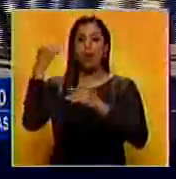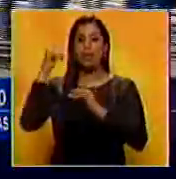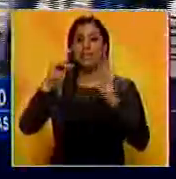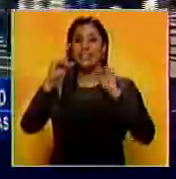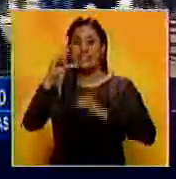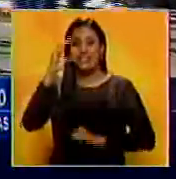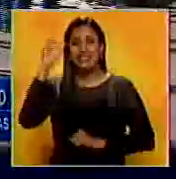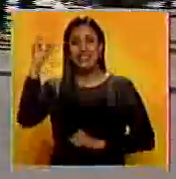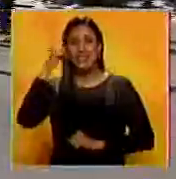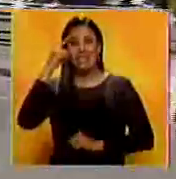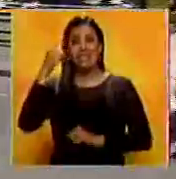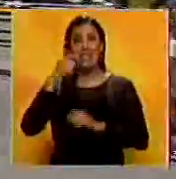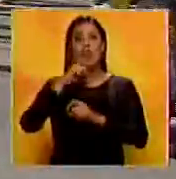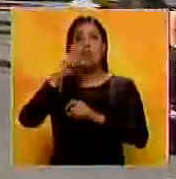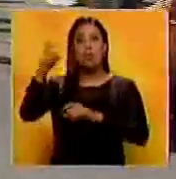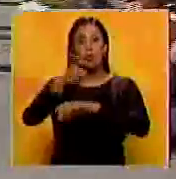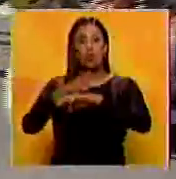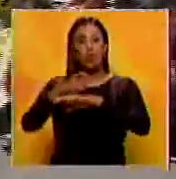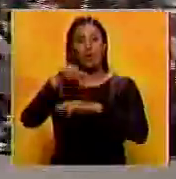días de protestas antigubernamentales en el país